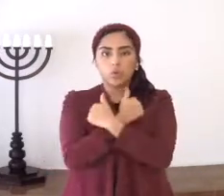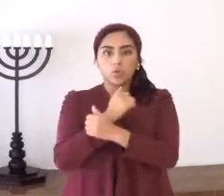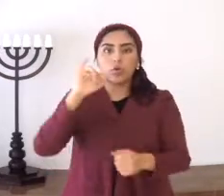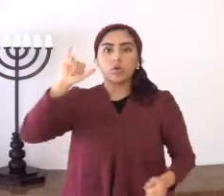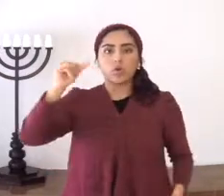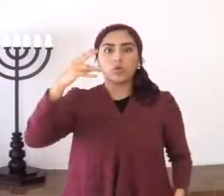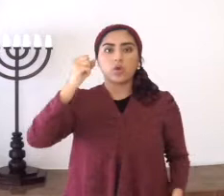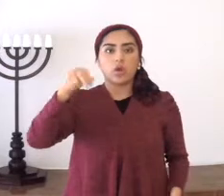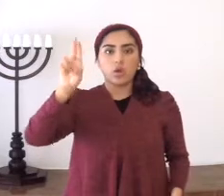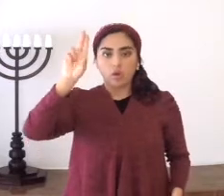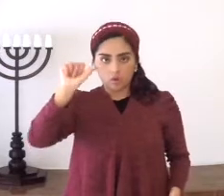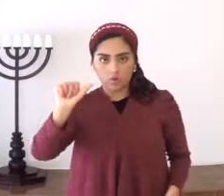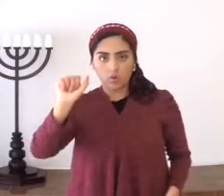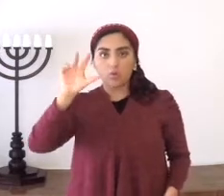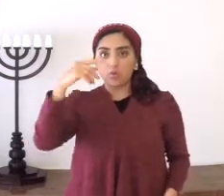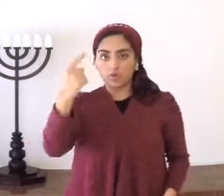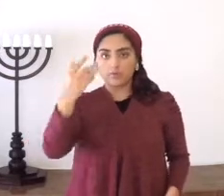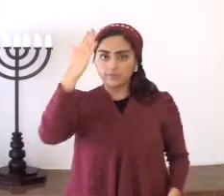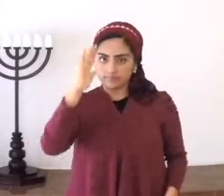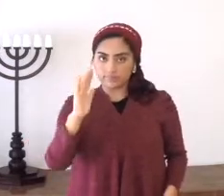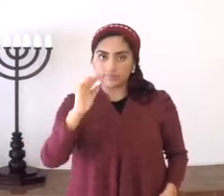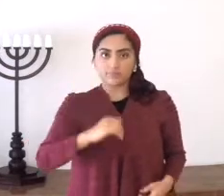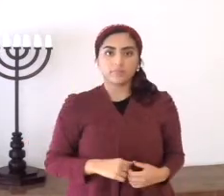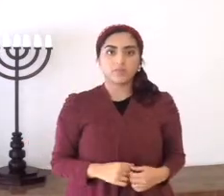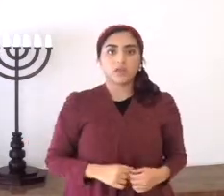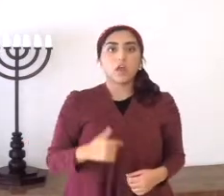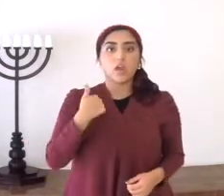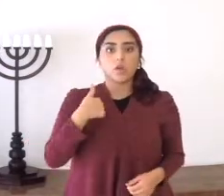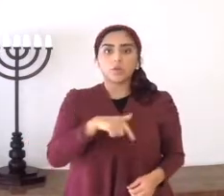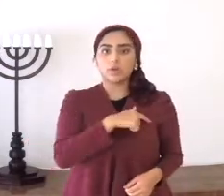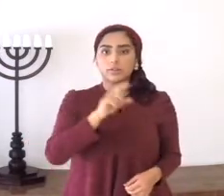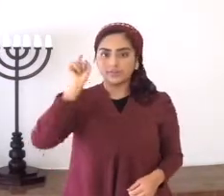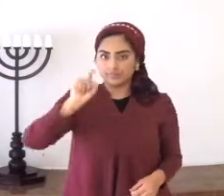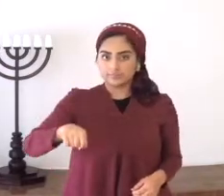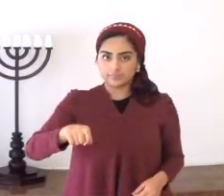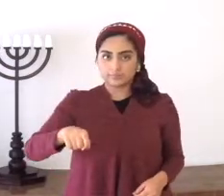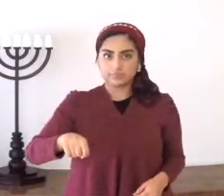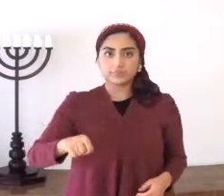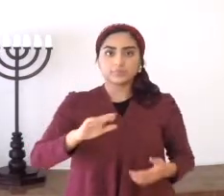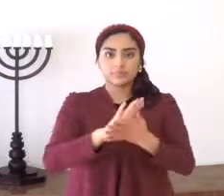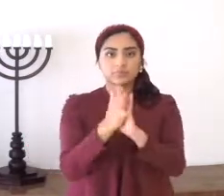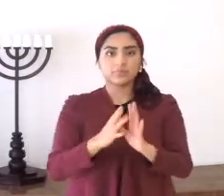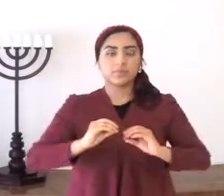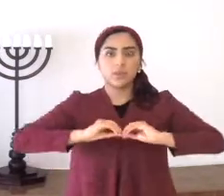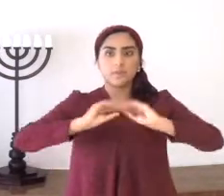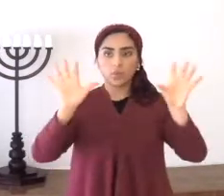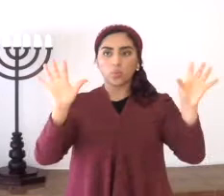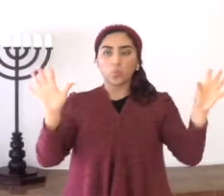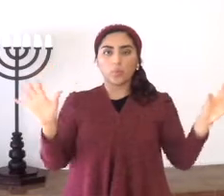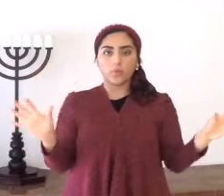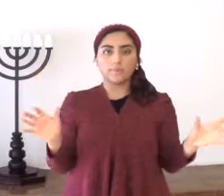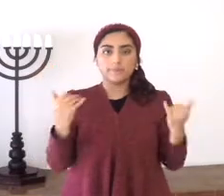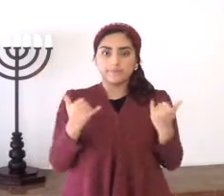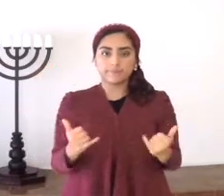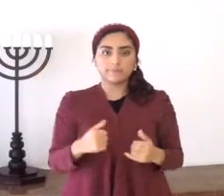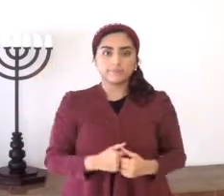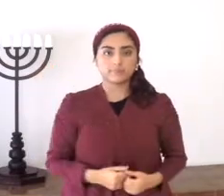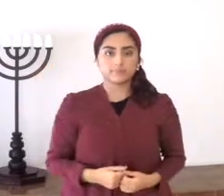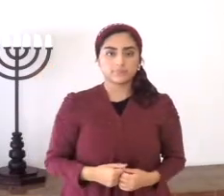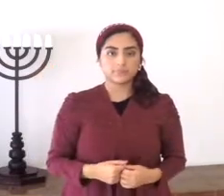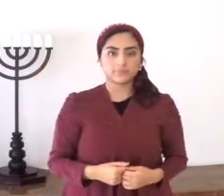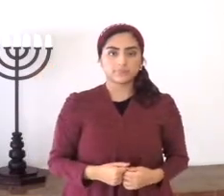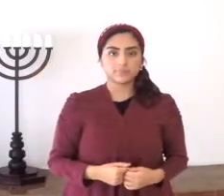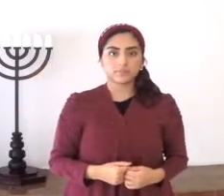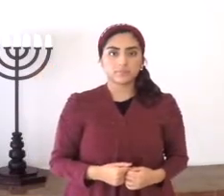entonces nosotros que amamos a Yahweh, Yahshua, quien es uno, ahorita lo vamos a ver, nosotros tenemos que